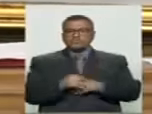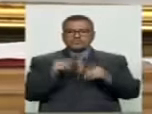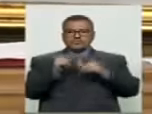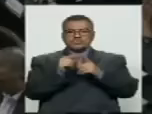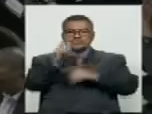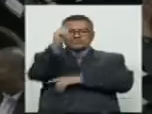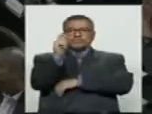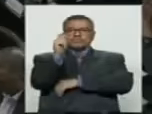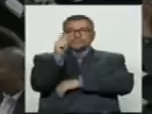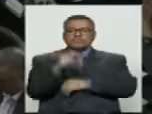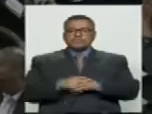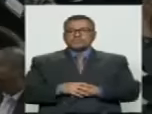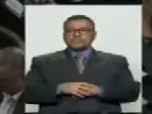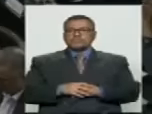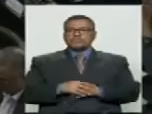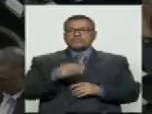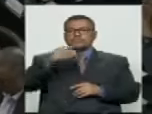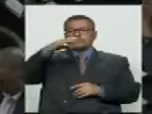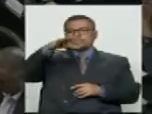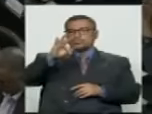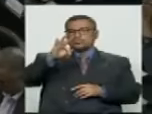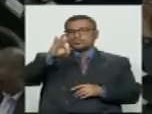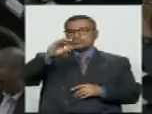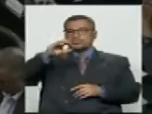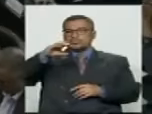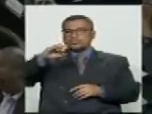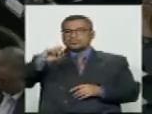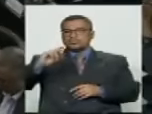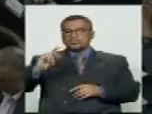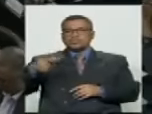palabra al diputado Francisco Quevedo.